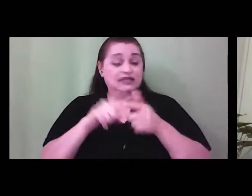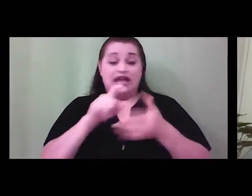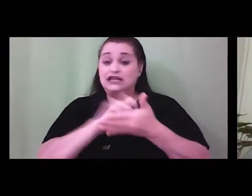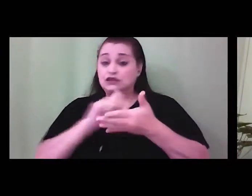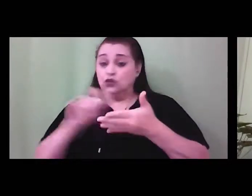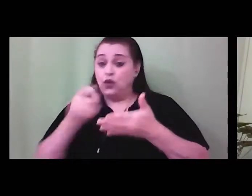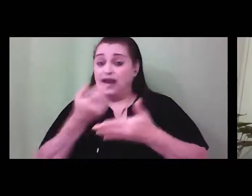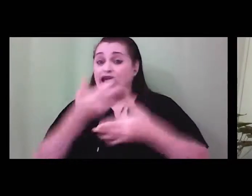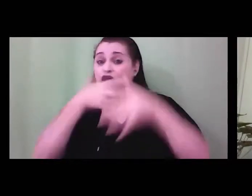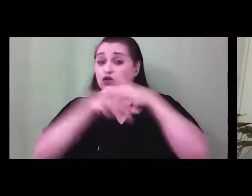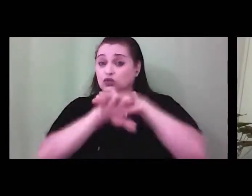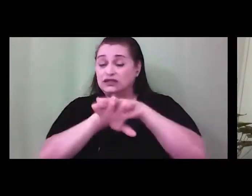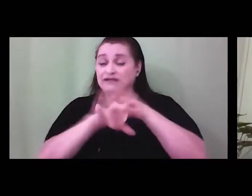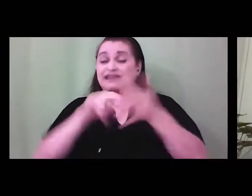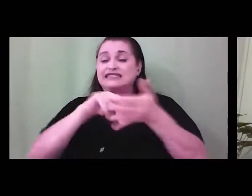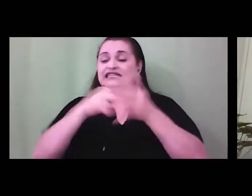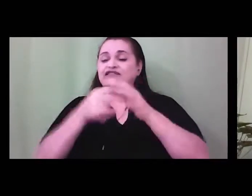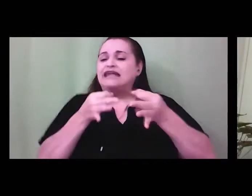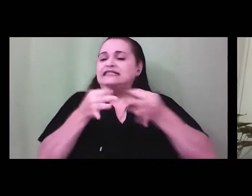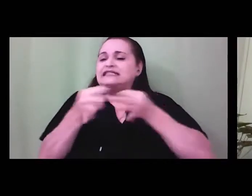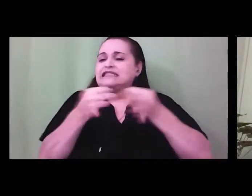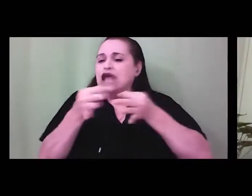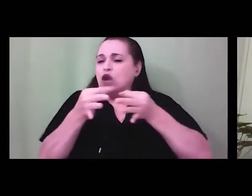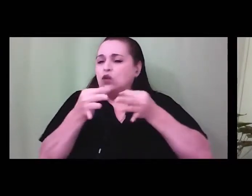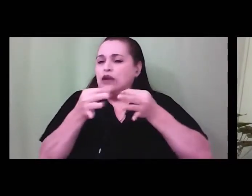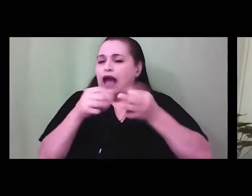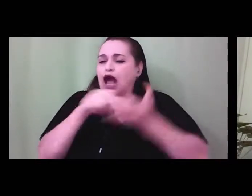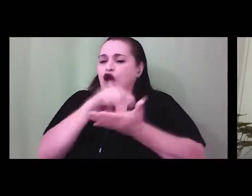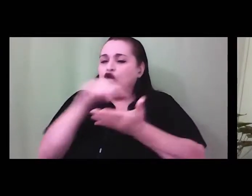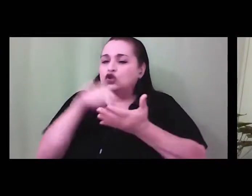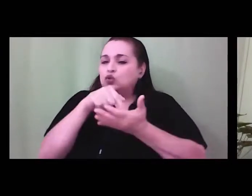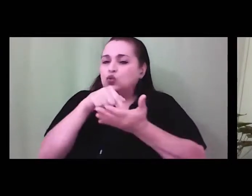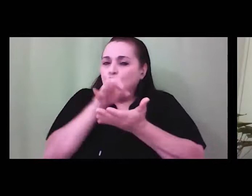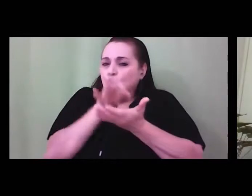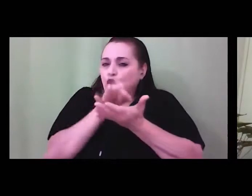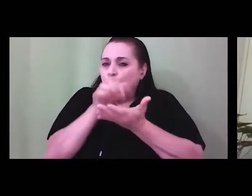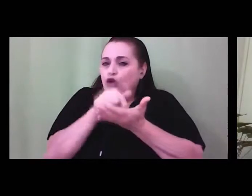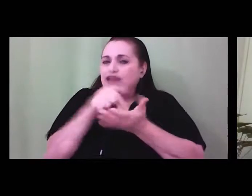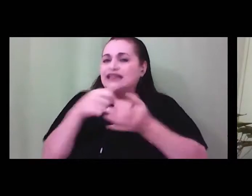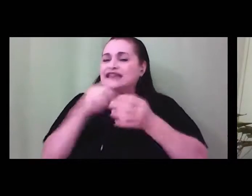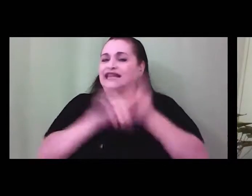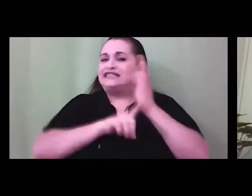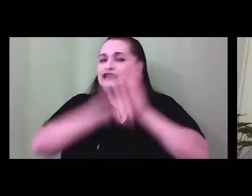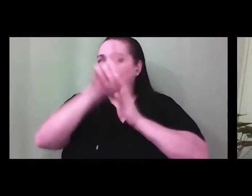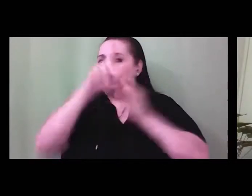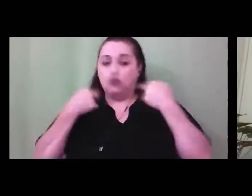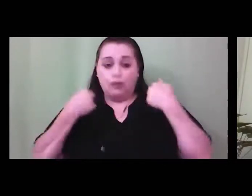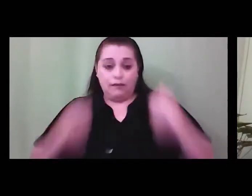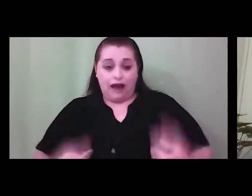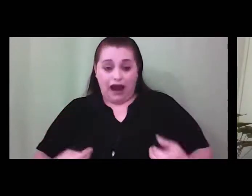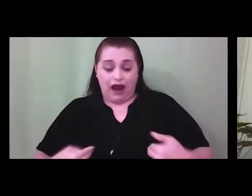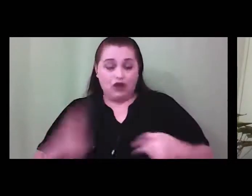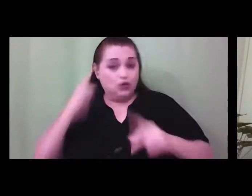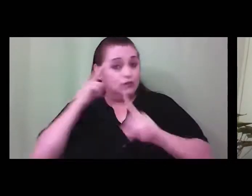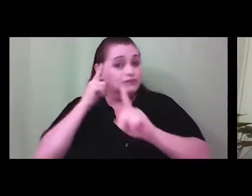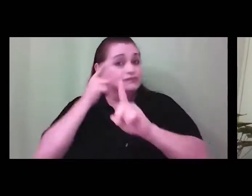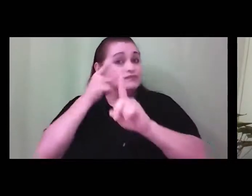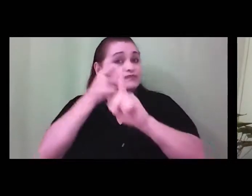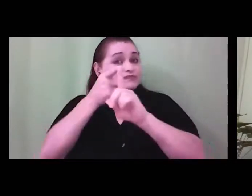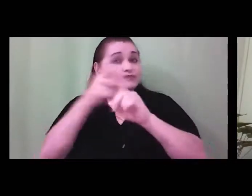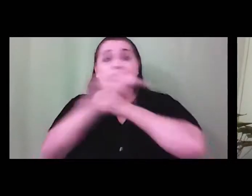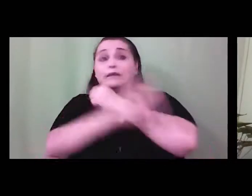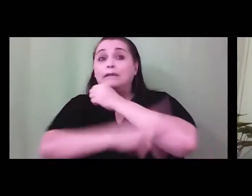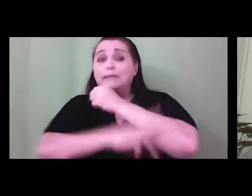es una célula, un núcleo de desarrollo humano que lo que lleva es a que el